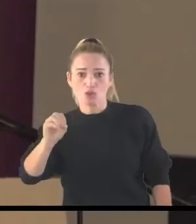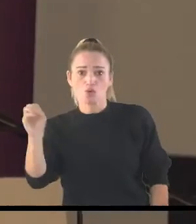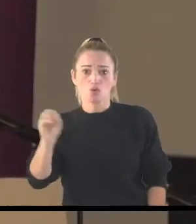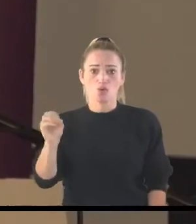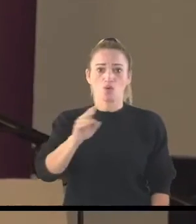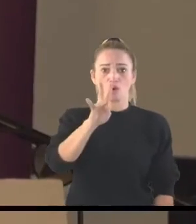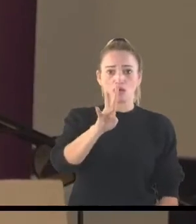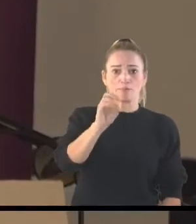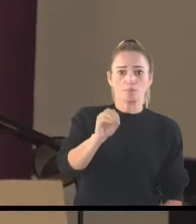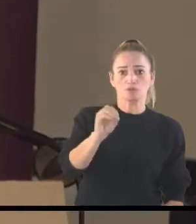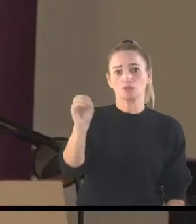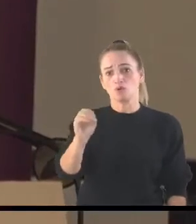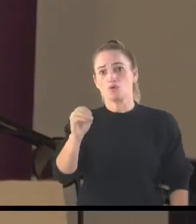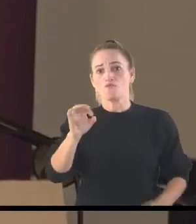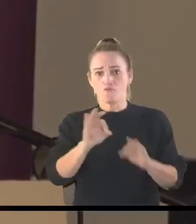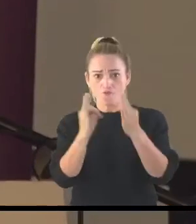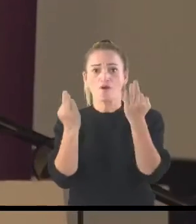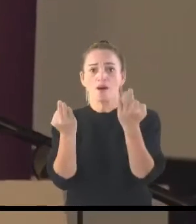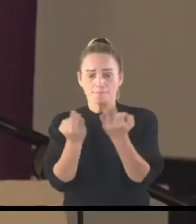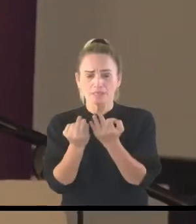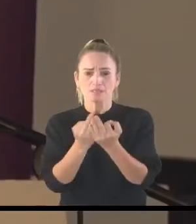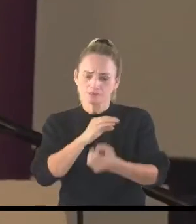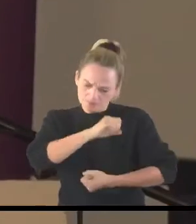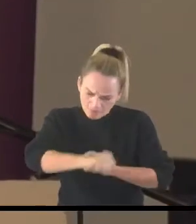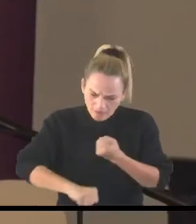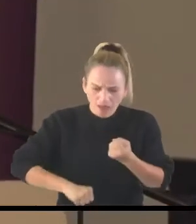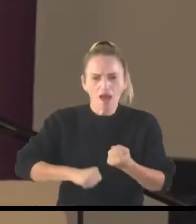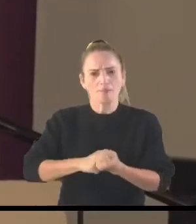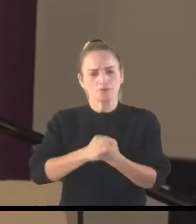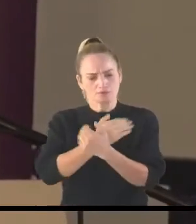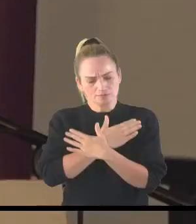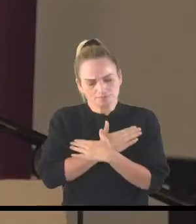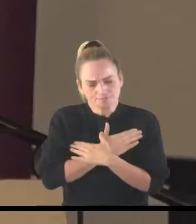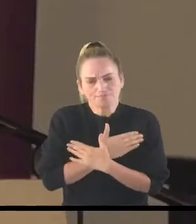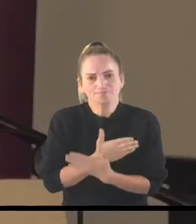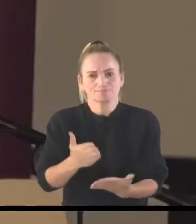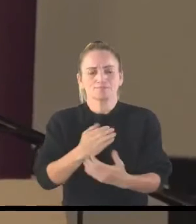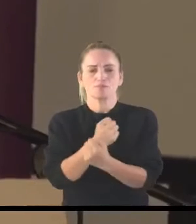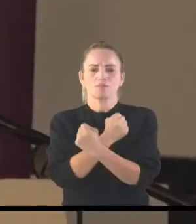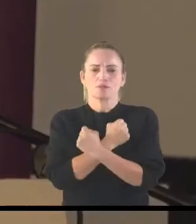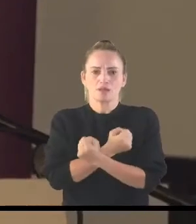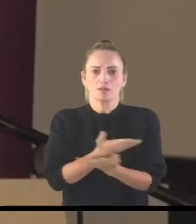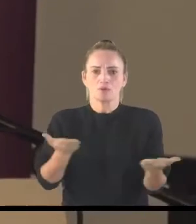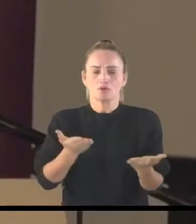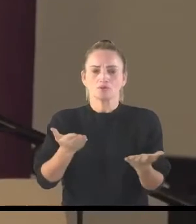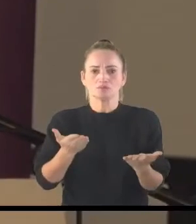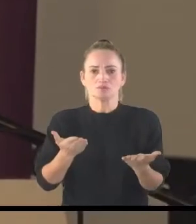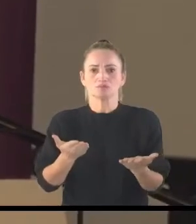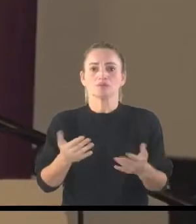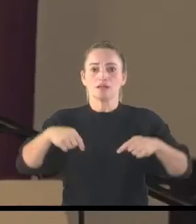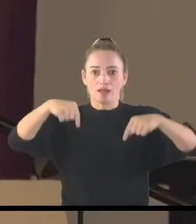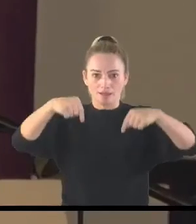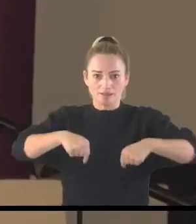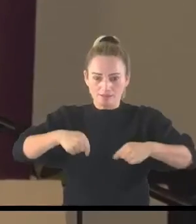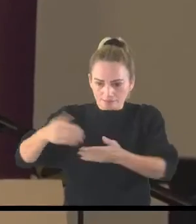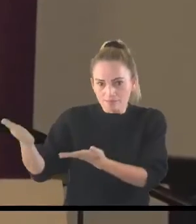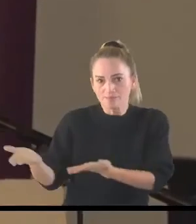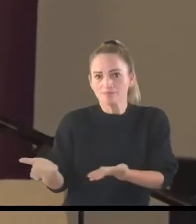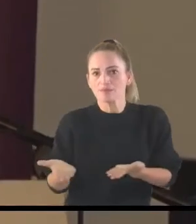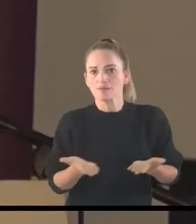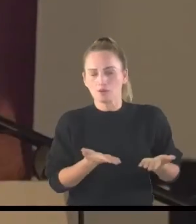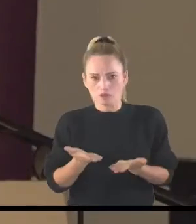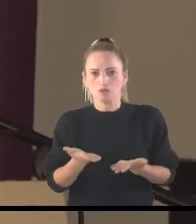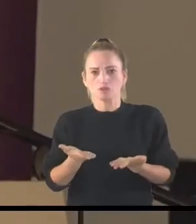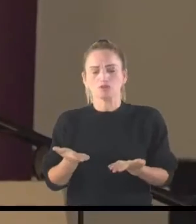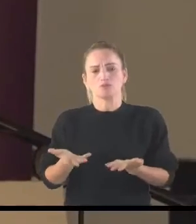esposa, de un familiar. Así que tienen toda mi solidaridad, todo mi cariño y mi amor, y las puertas de prosperidad abiertas para